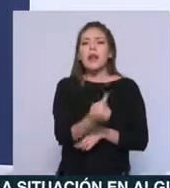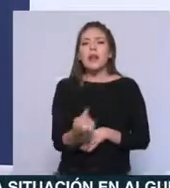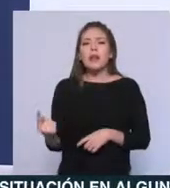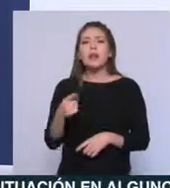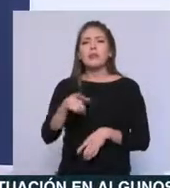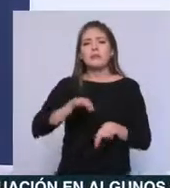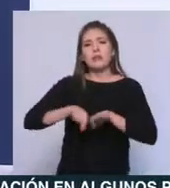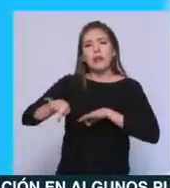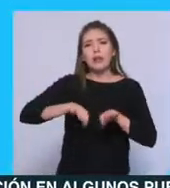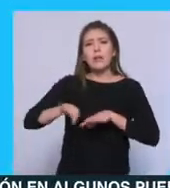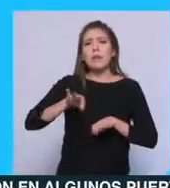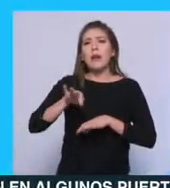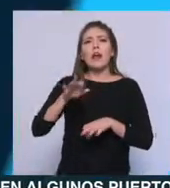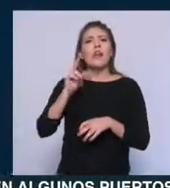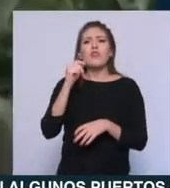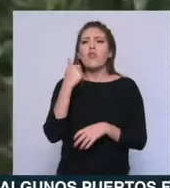voluntad.